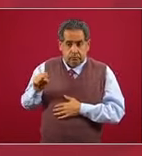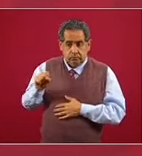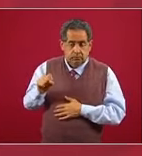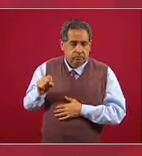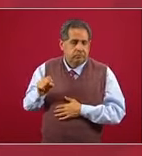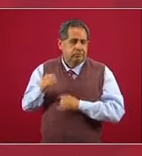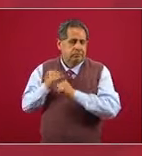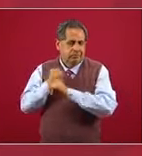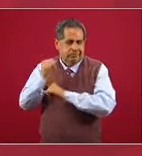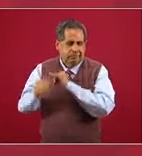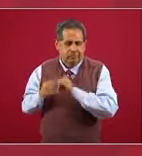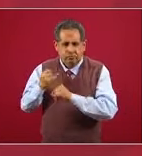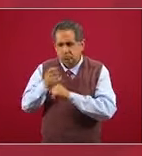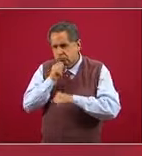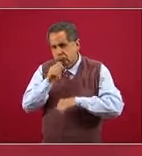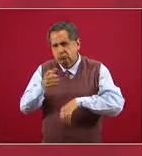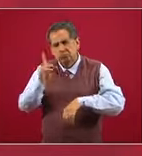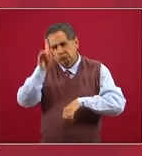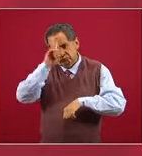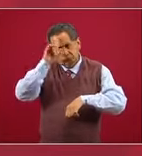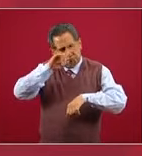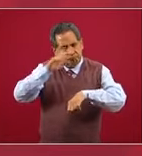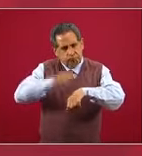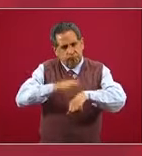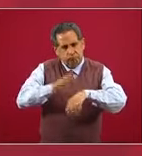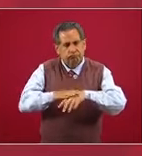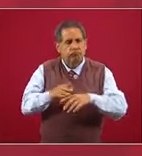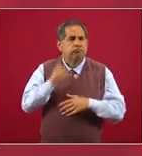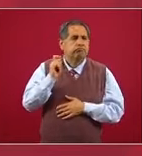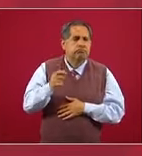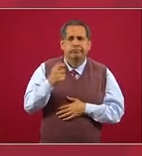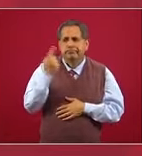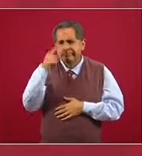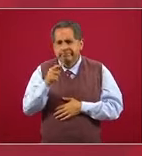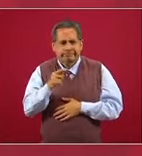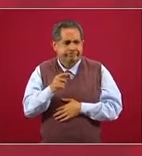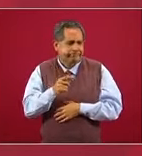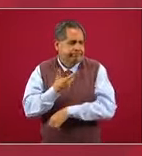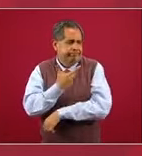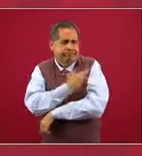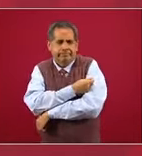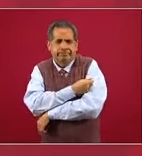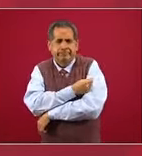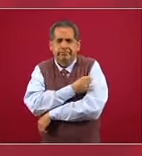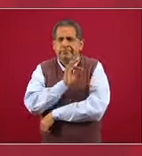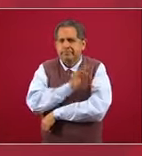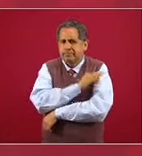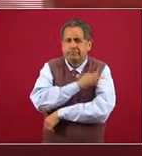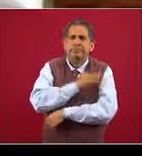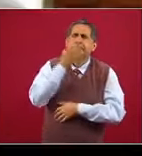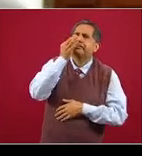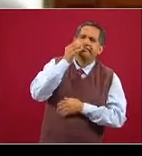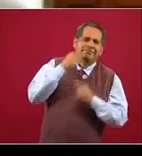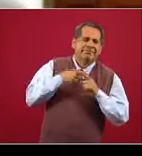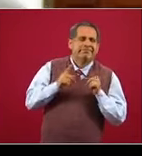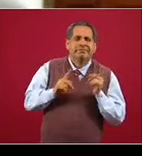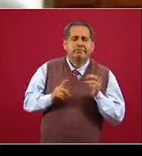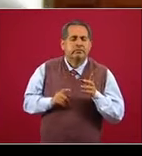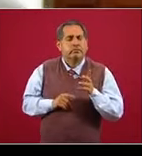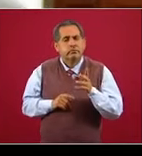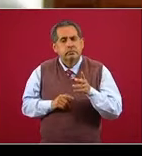de la Organización Mundial de la Salud también asigna otros criterios que en su momento se buscan al momento de poder lograr una vacuna y que se están